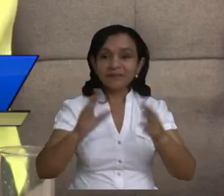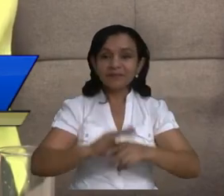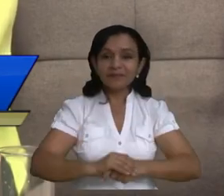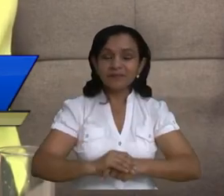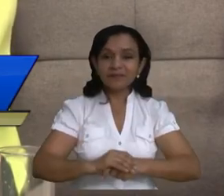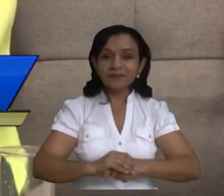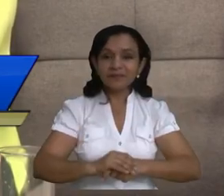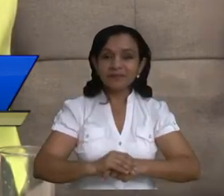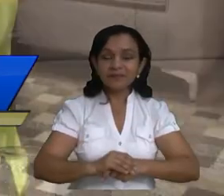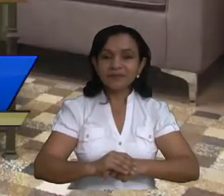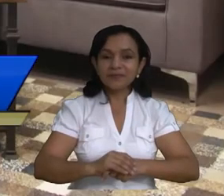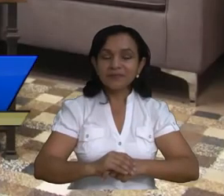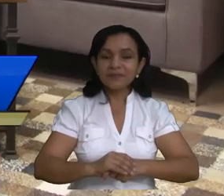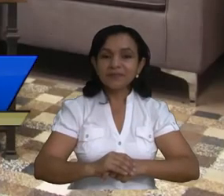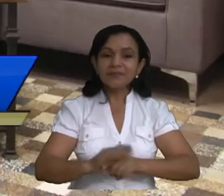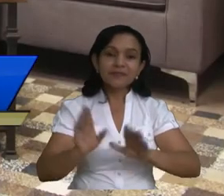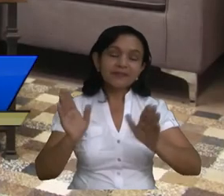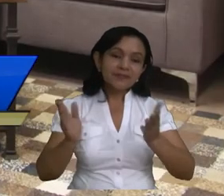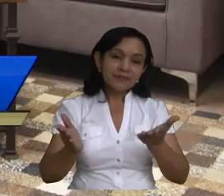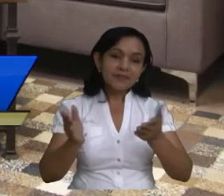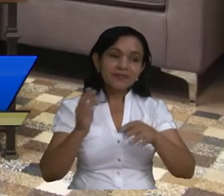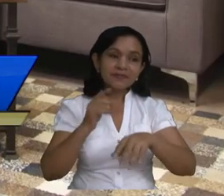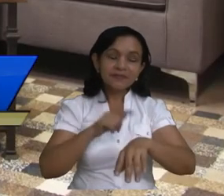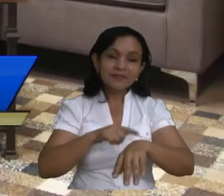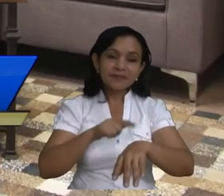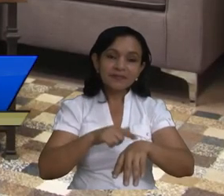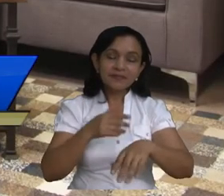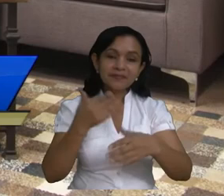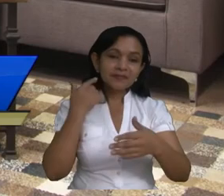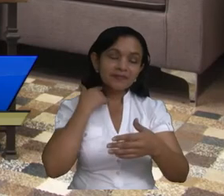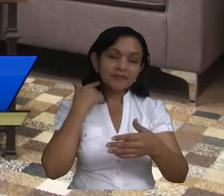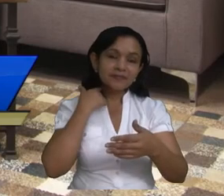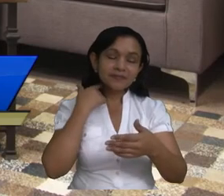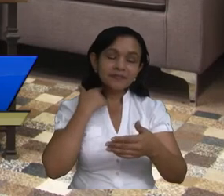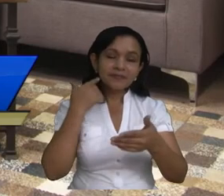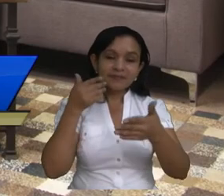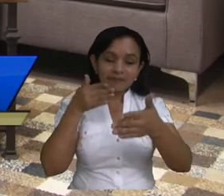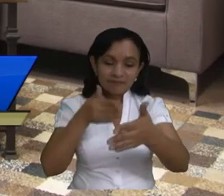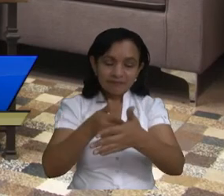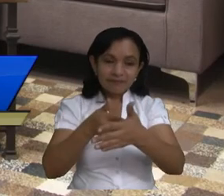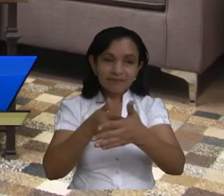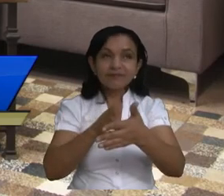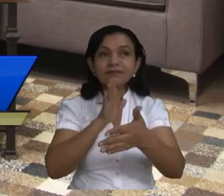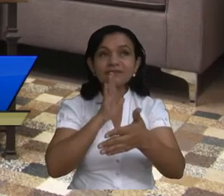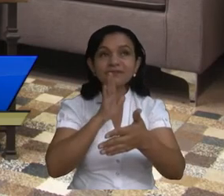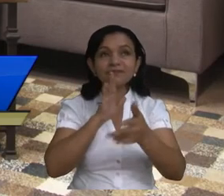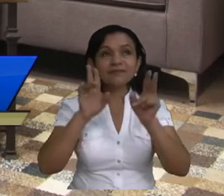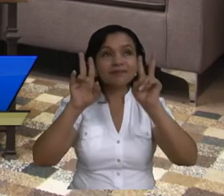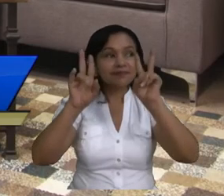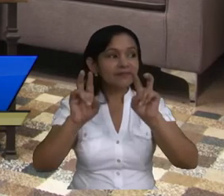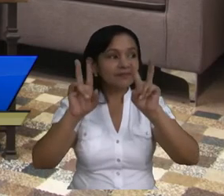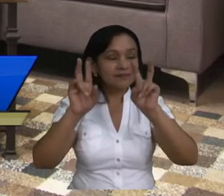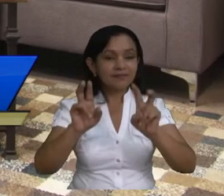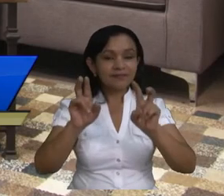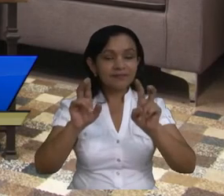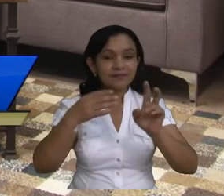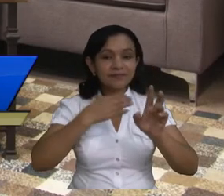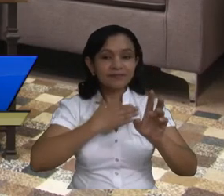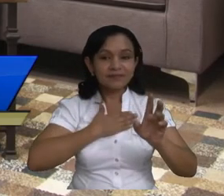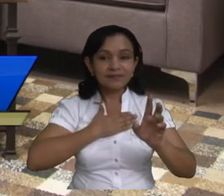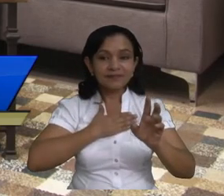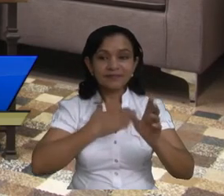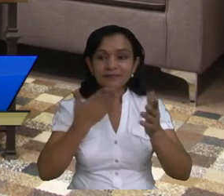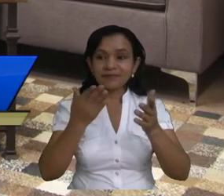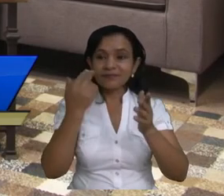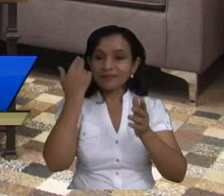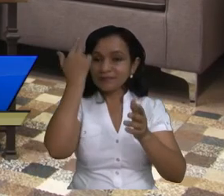sí. Compañera Ramona, pues el tiempo definitivamente siempre se nos hace pequeño conversando de este tema. De mi parte no tengo más